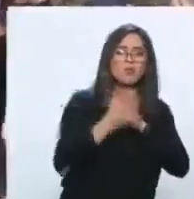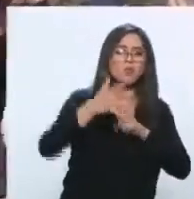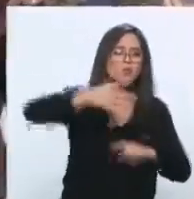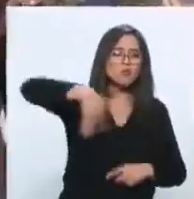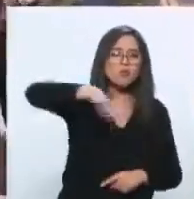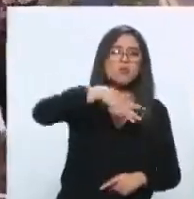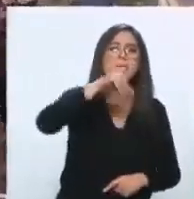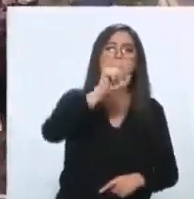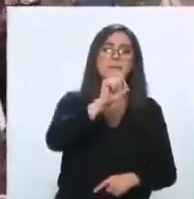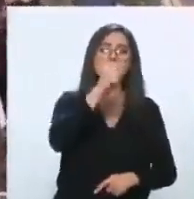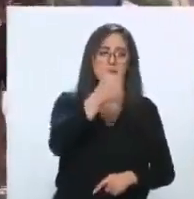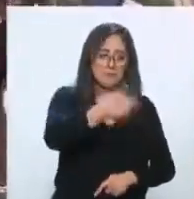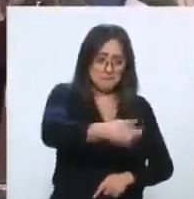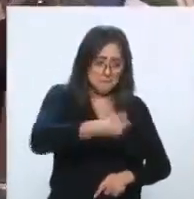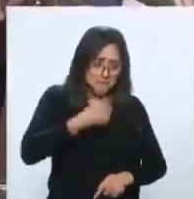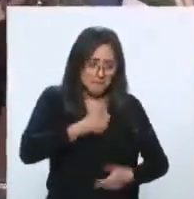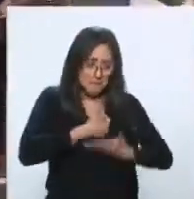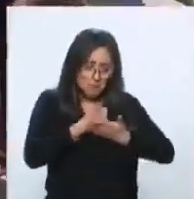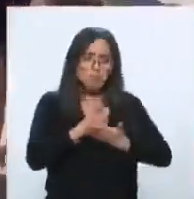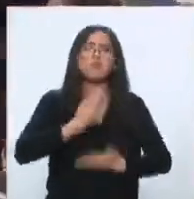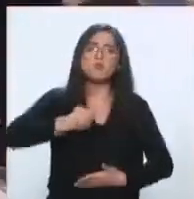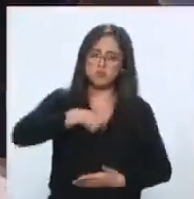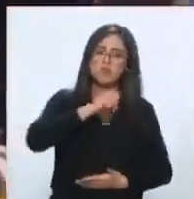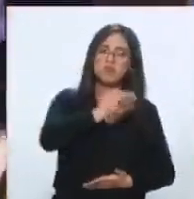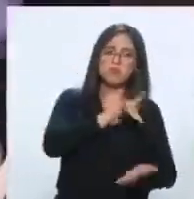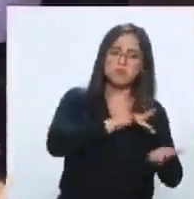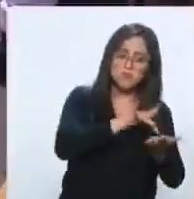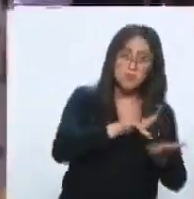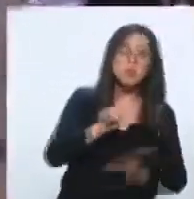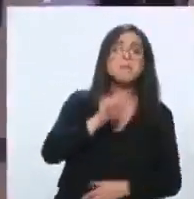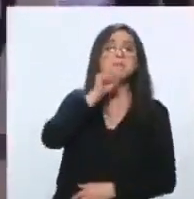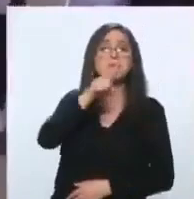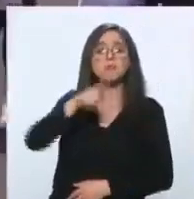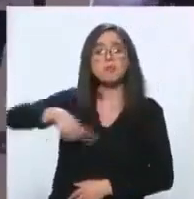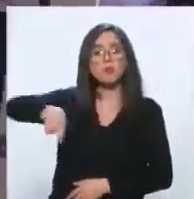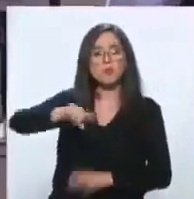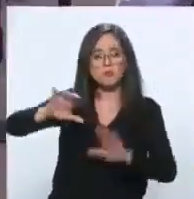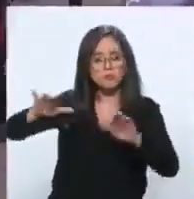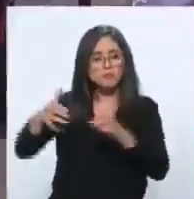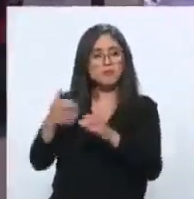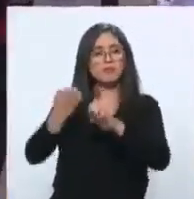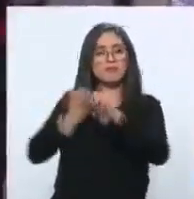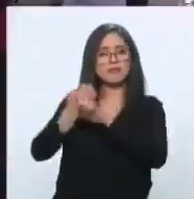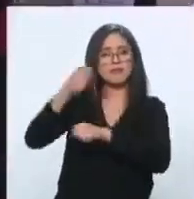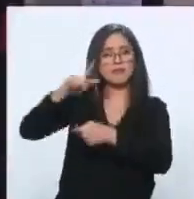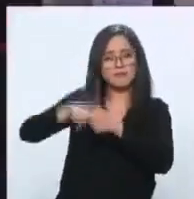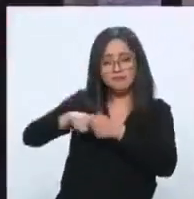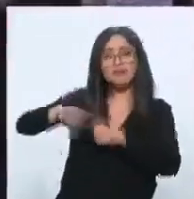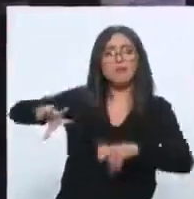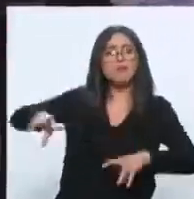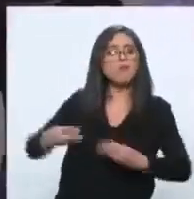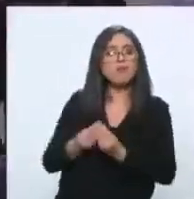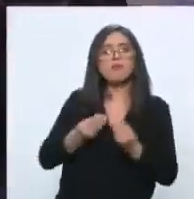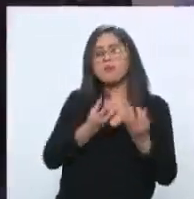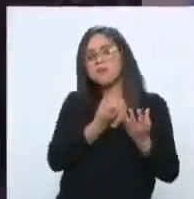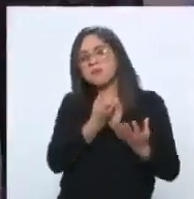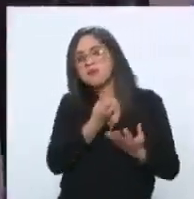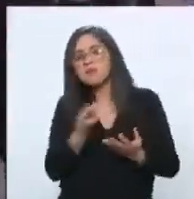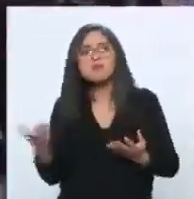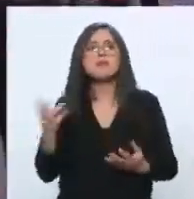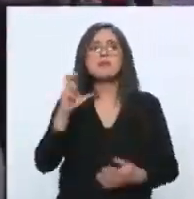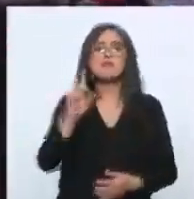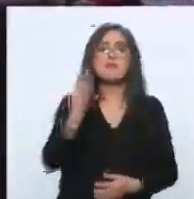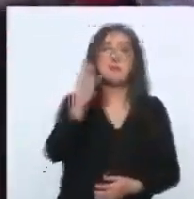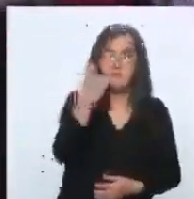solicitaron. Se han creado las comisiones estatales de búsqueda, ya están creadas, las 32, pero falta, y ese es el